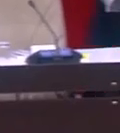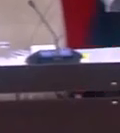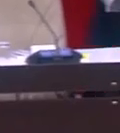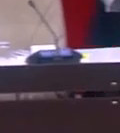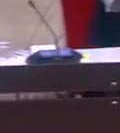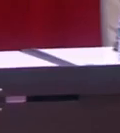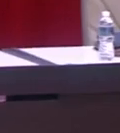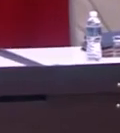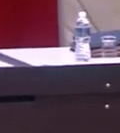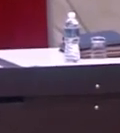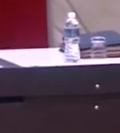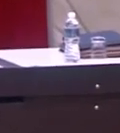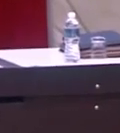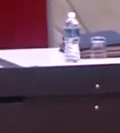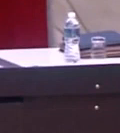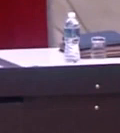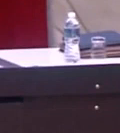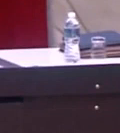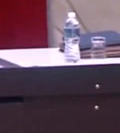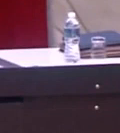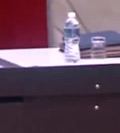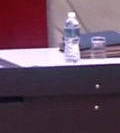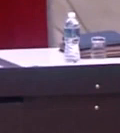perdí a sus enemigos.